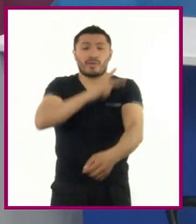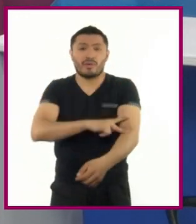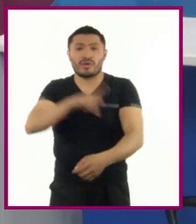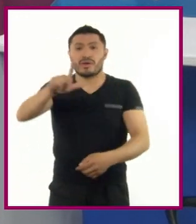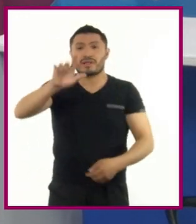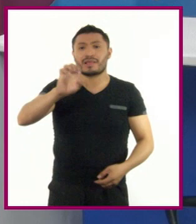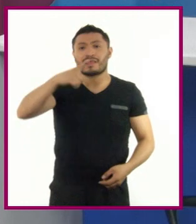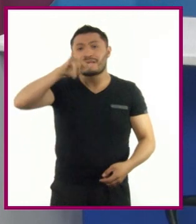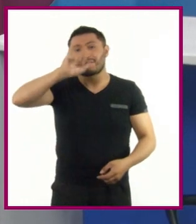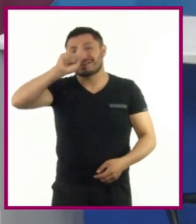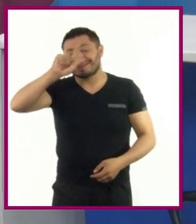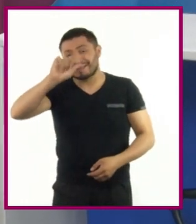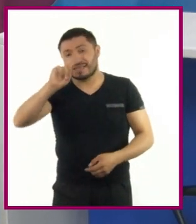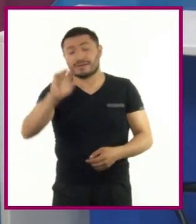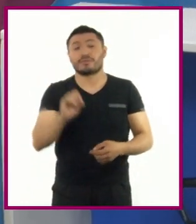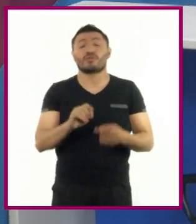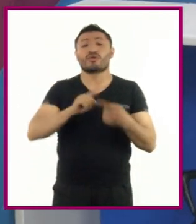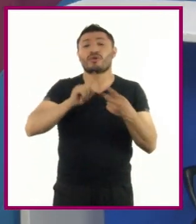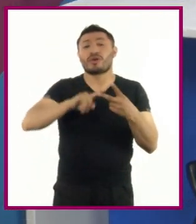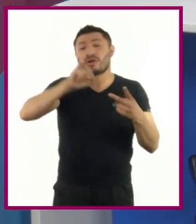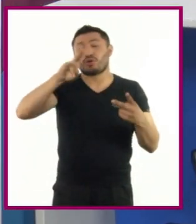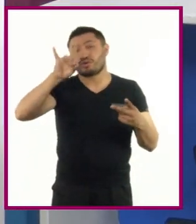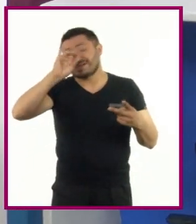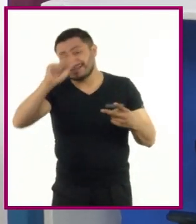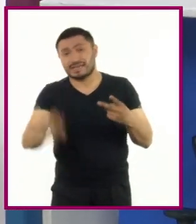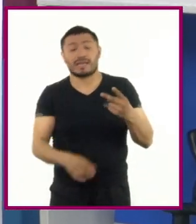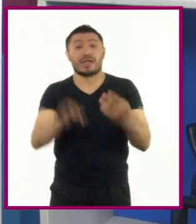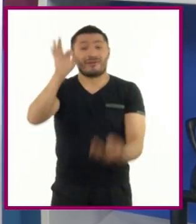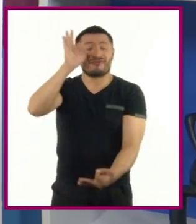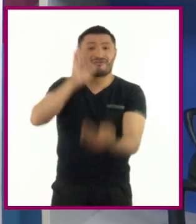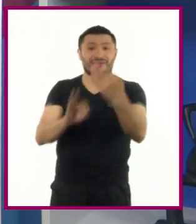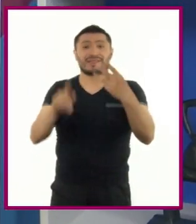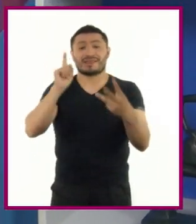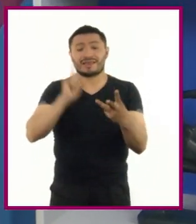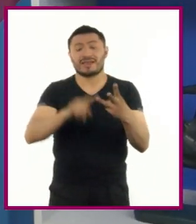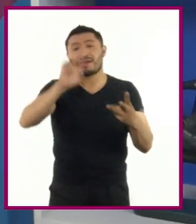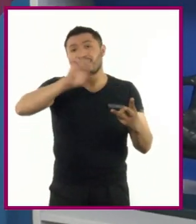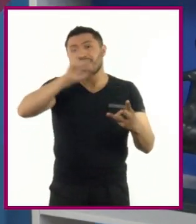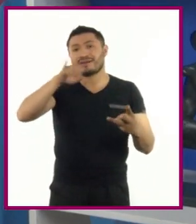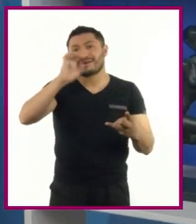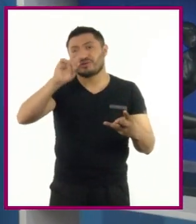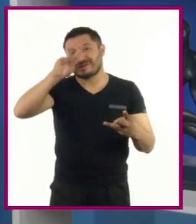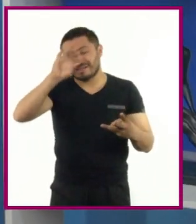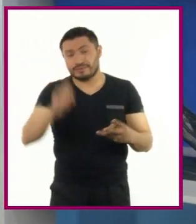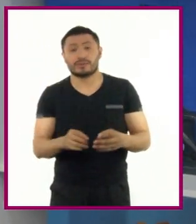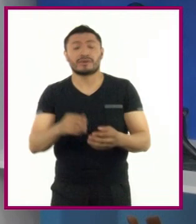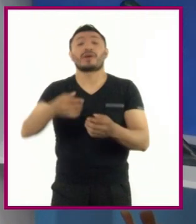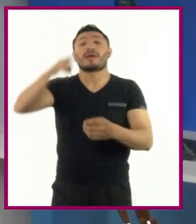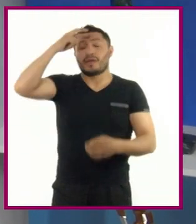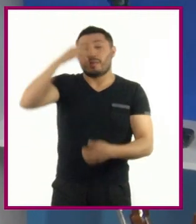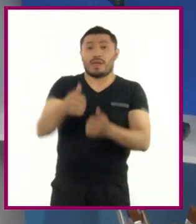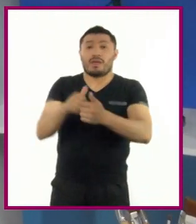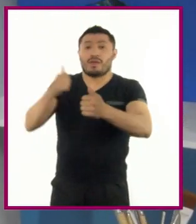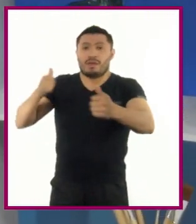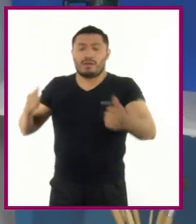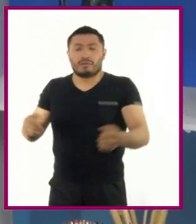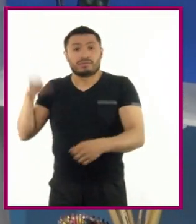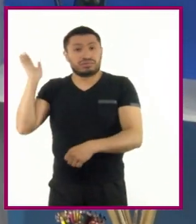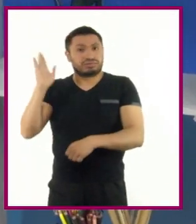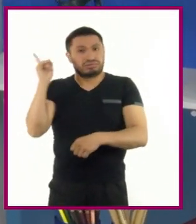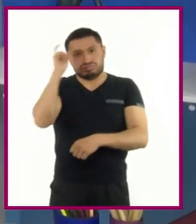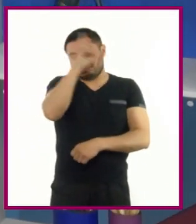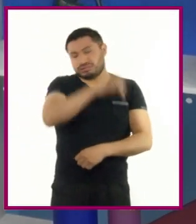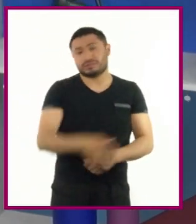al poder del Ejecutivo. El retraso democrático a partir de hoy le costará a México más que nunca. Costará